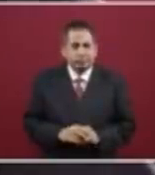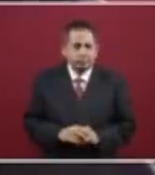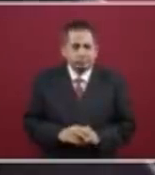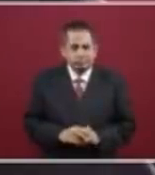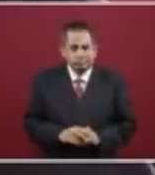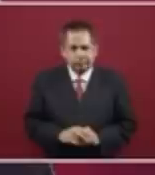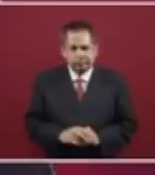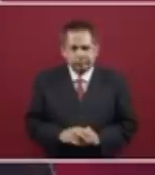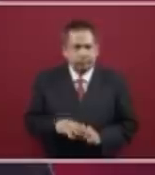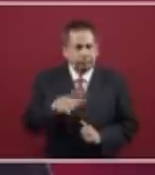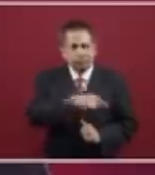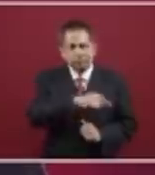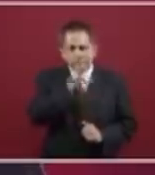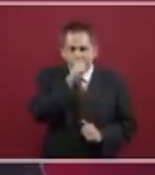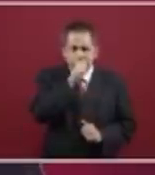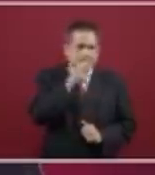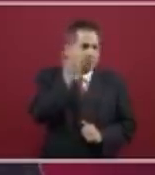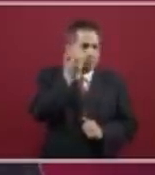la propaganda,